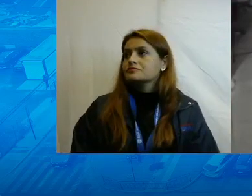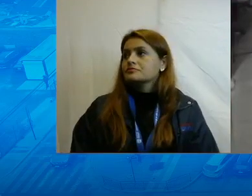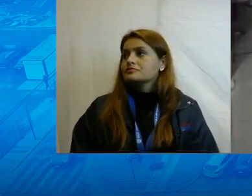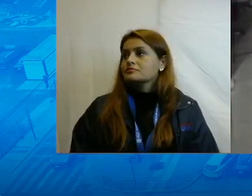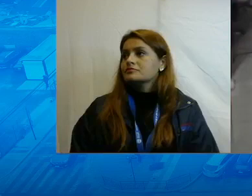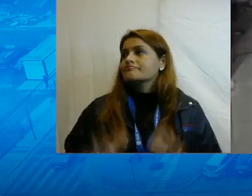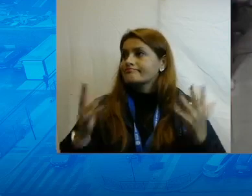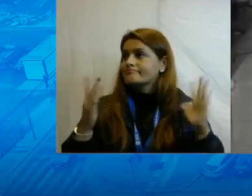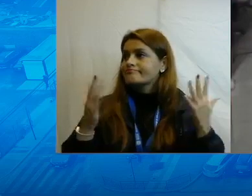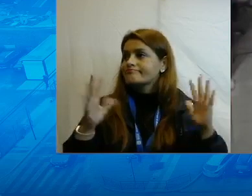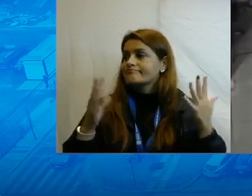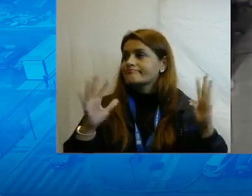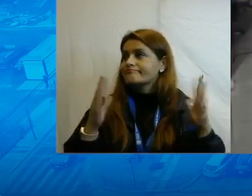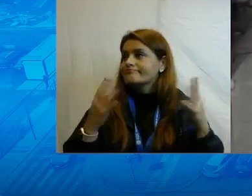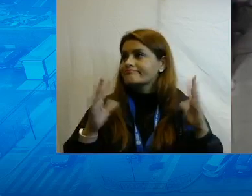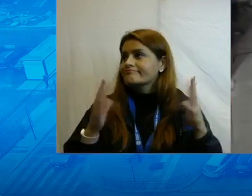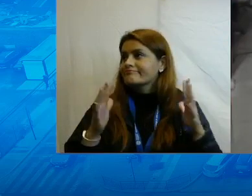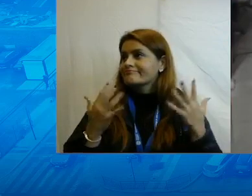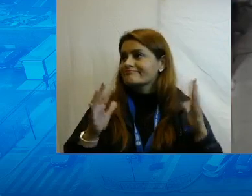Secretario.